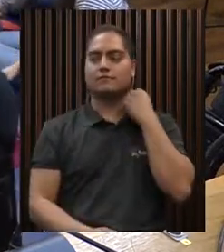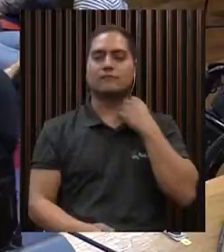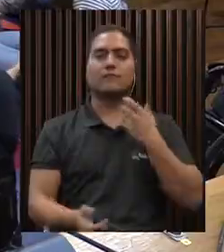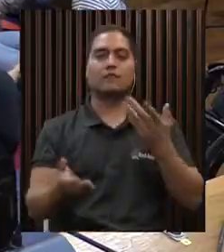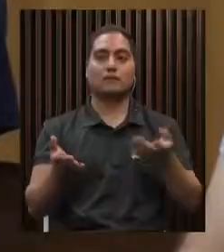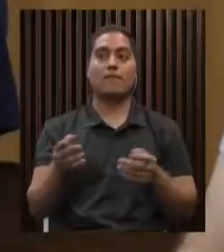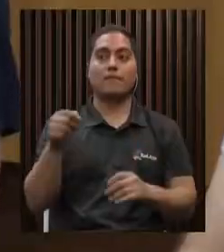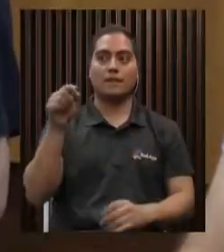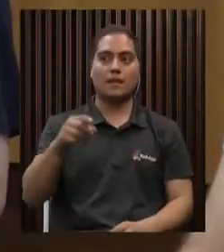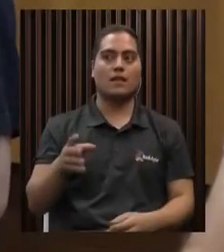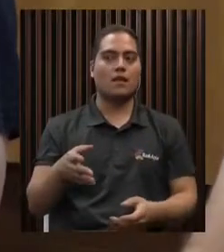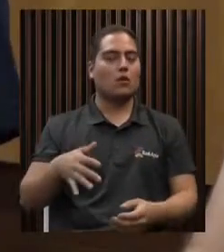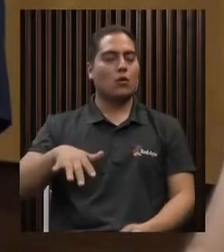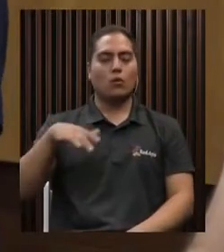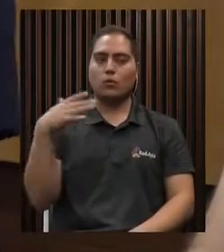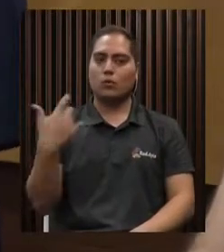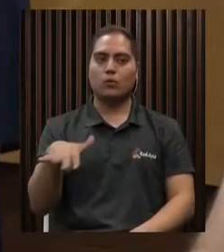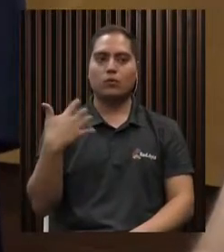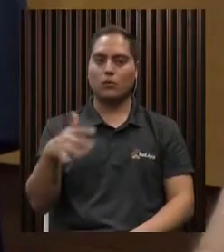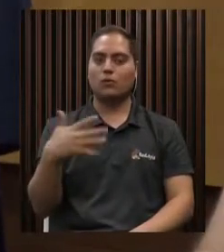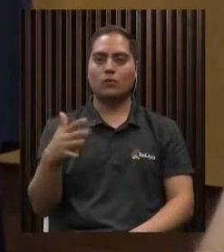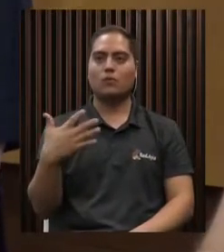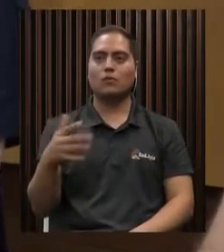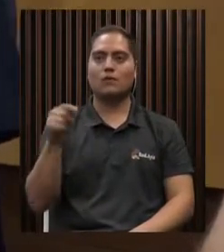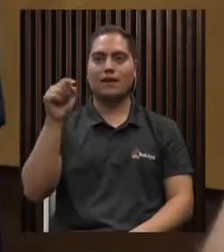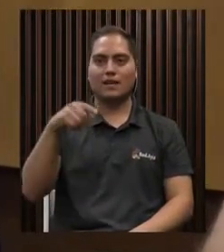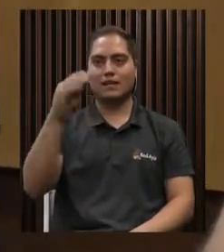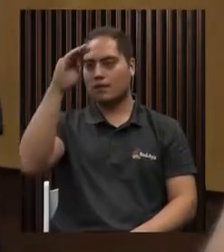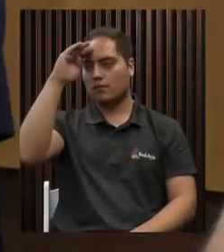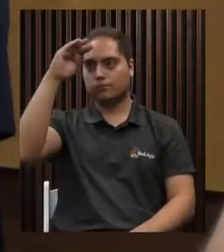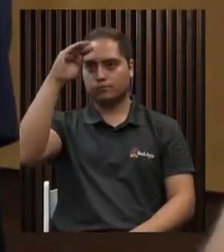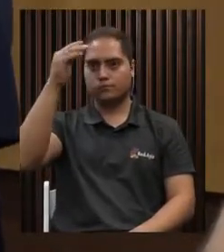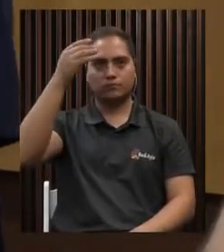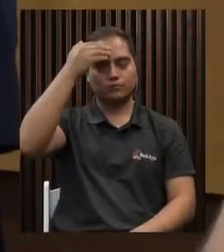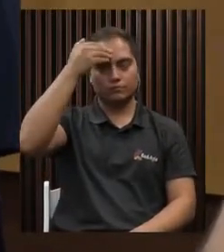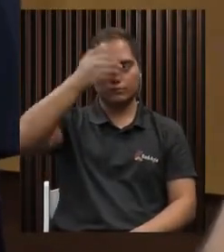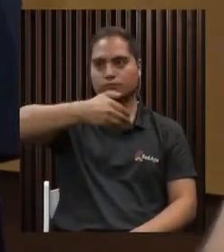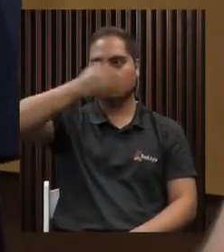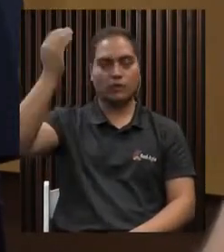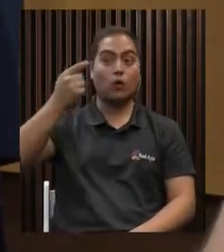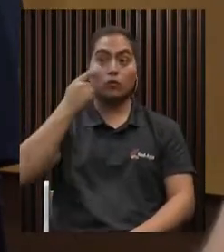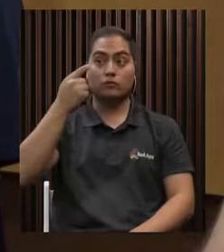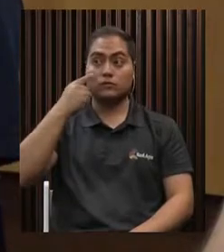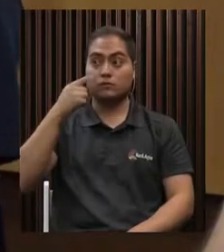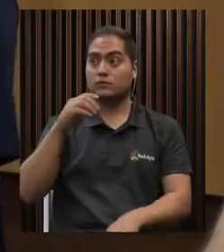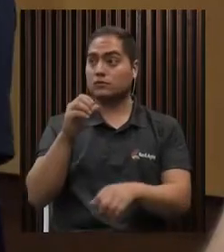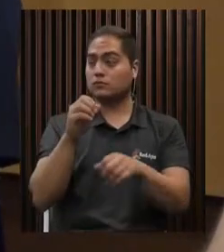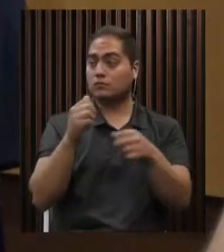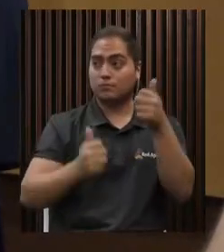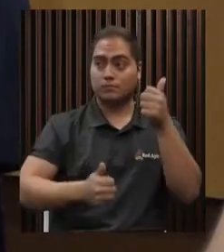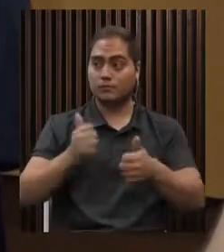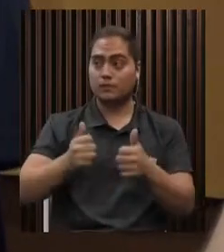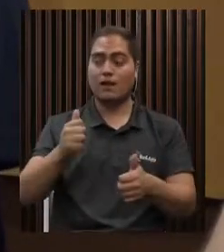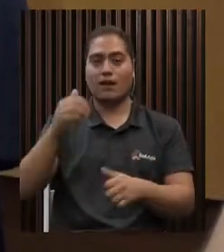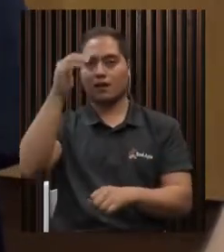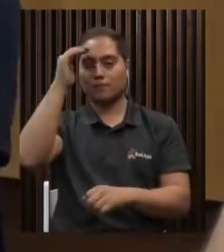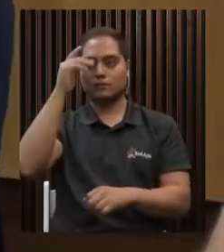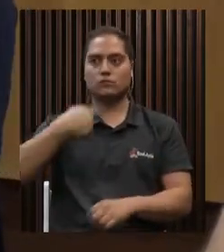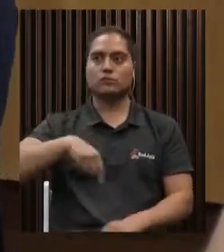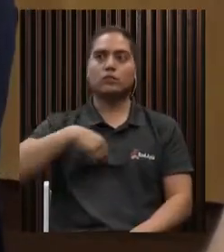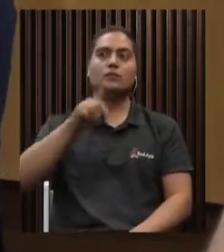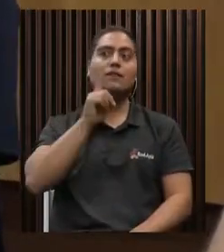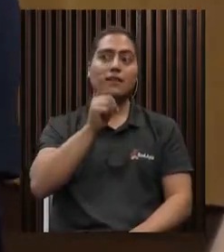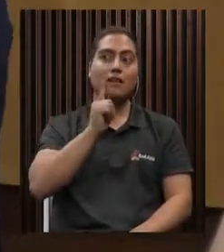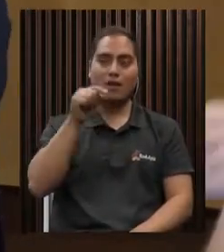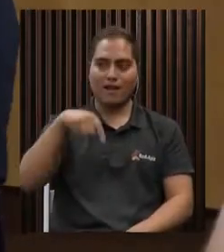Es una riqueza enorme de experticia, de conocimiento profesional, de experiencia también acá que tenemos en la sala.